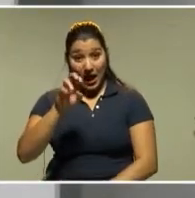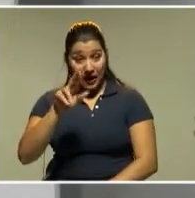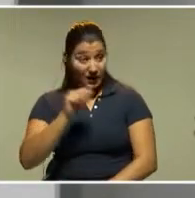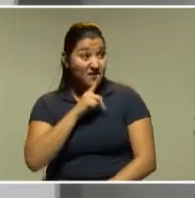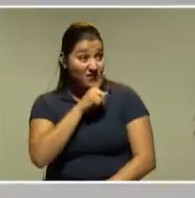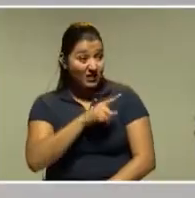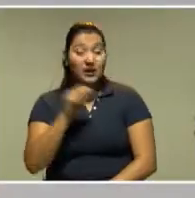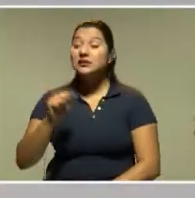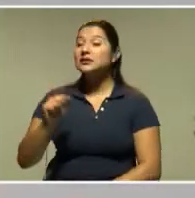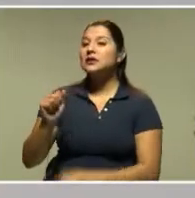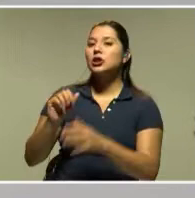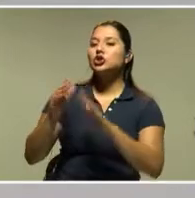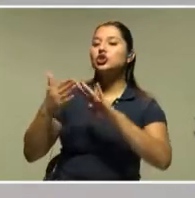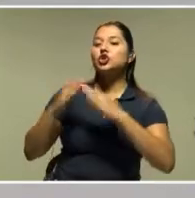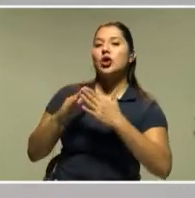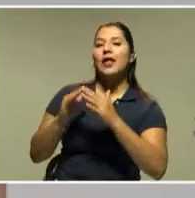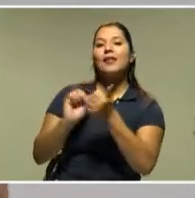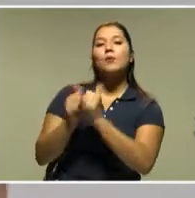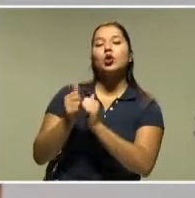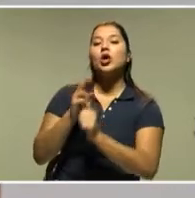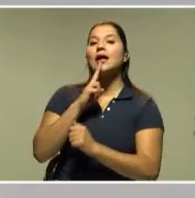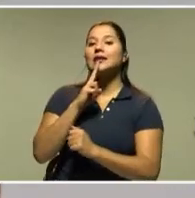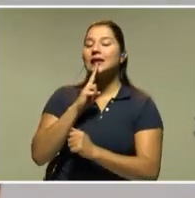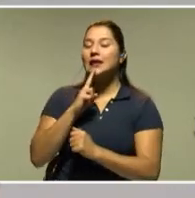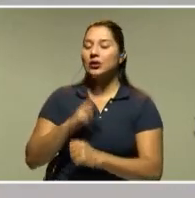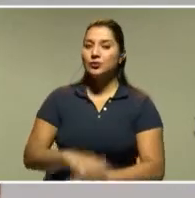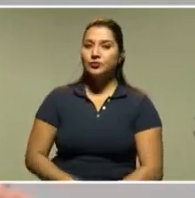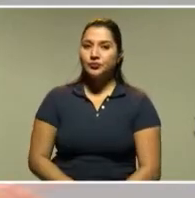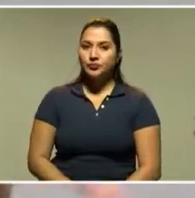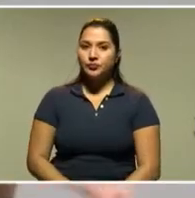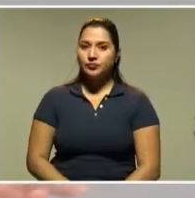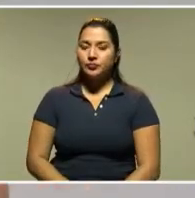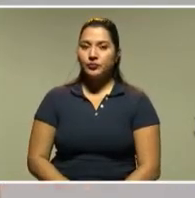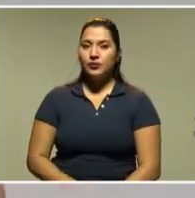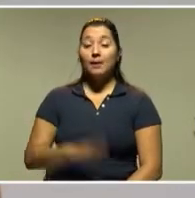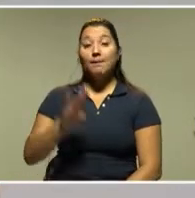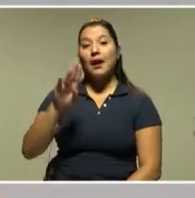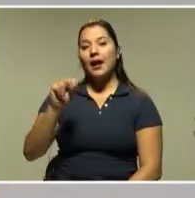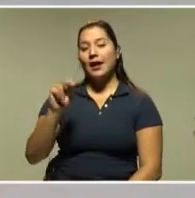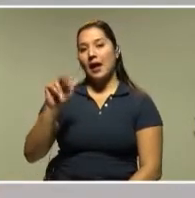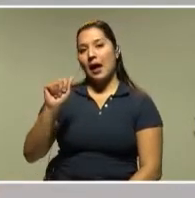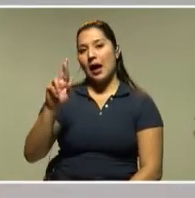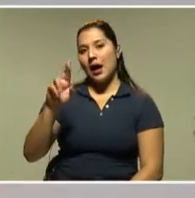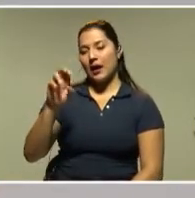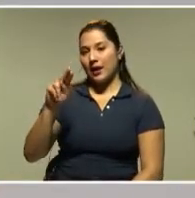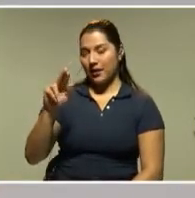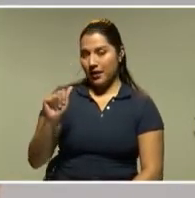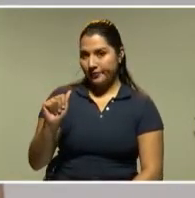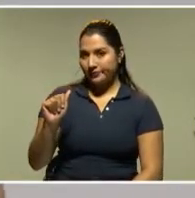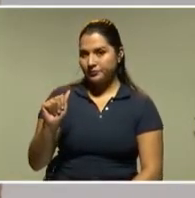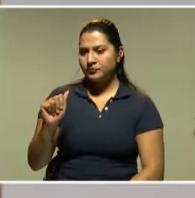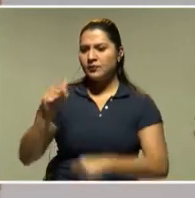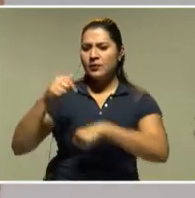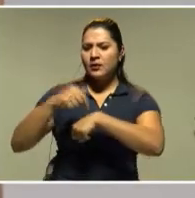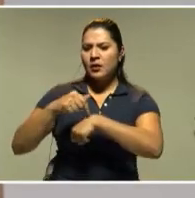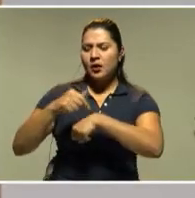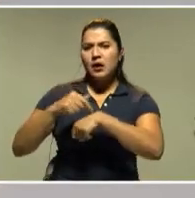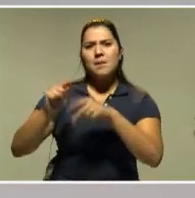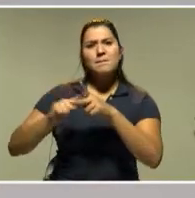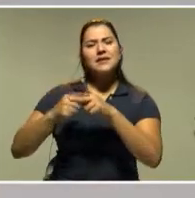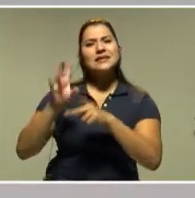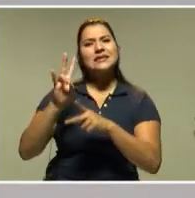ciudad deportiva de Atillo. Sí, va a ser en la ciudad deportiva Atillo, BN Arena, en tu BN Arena. A